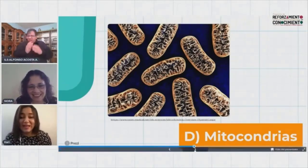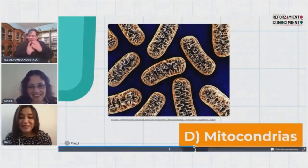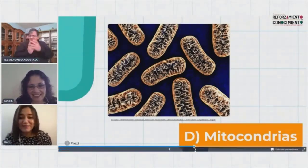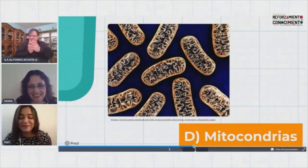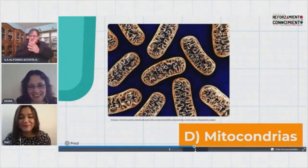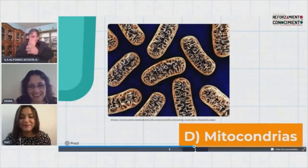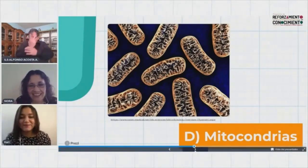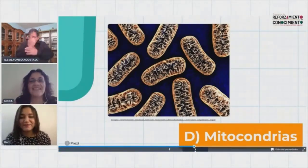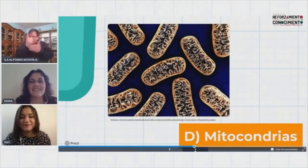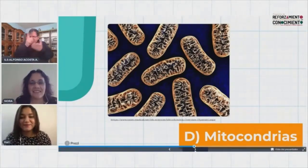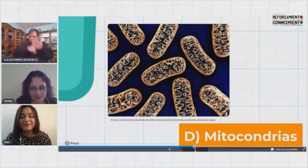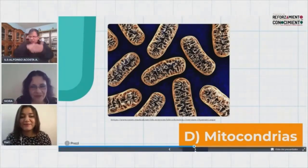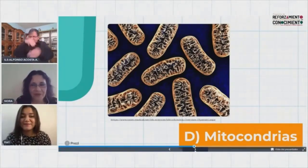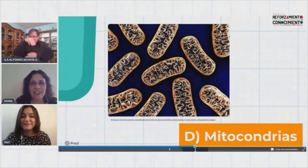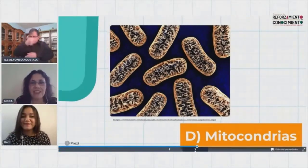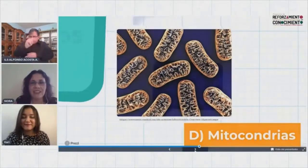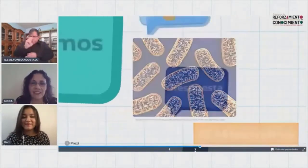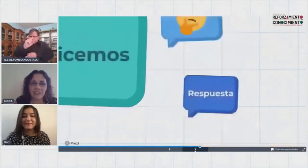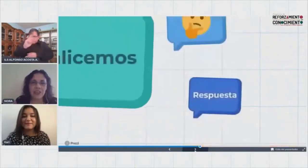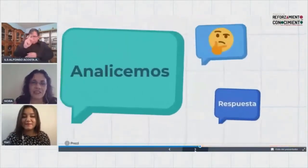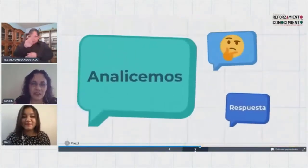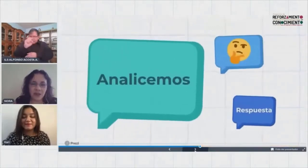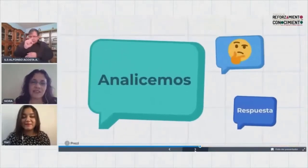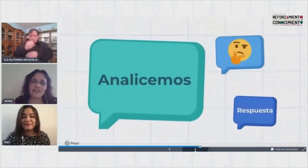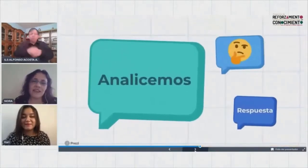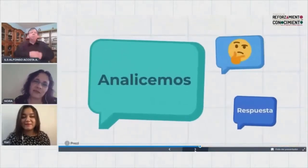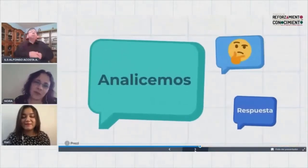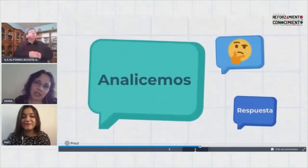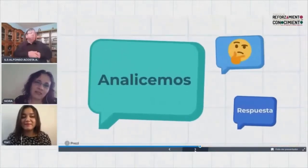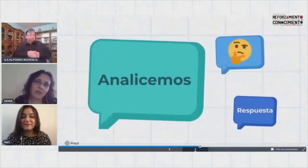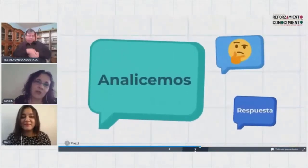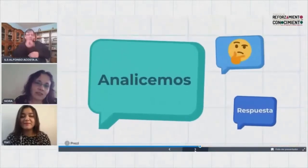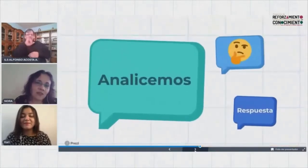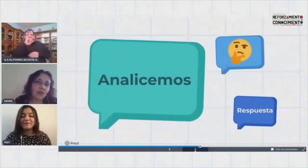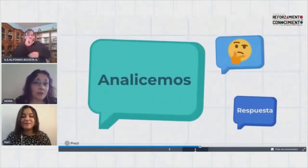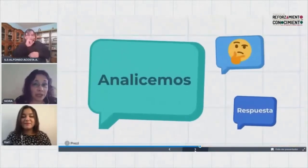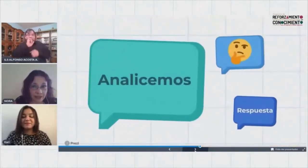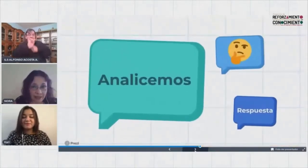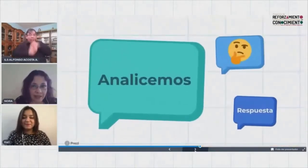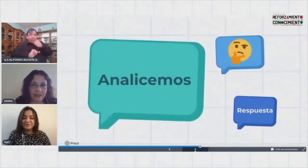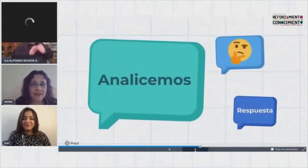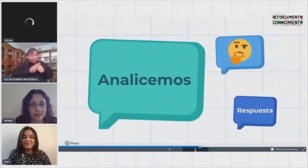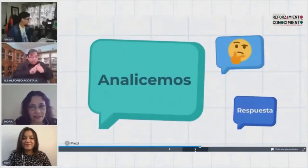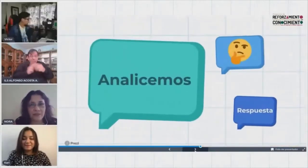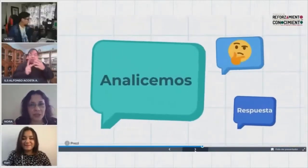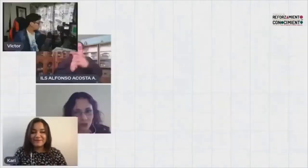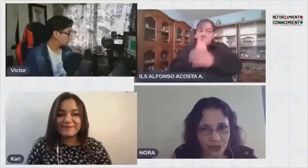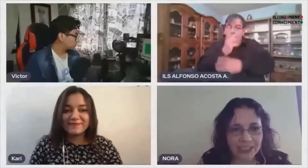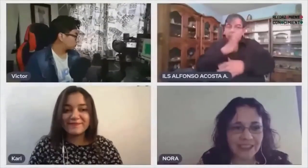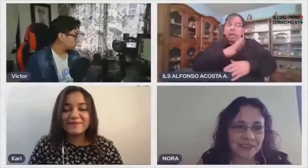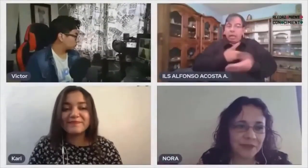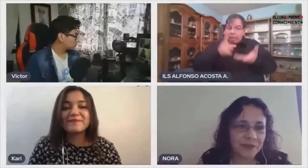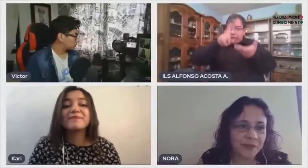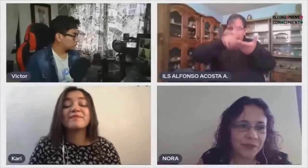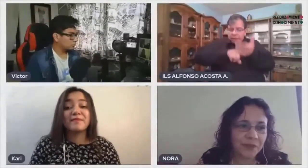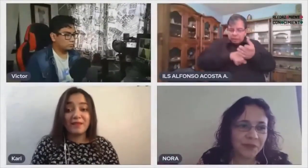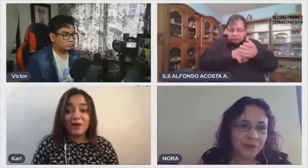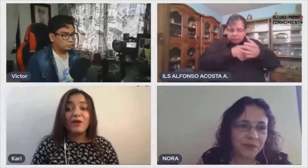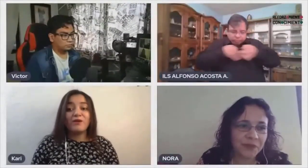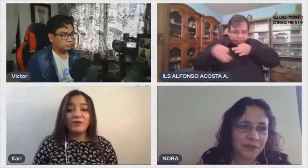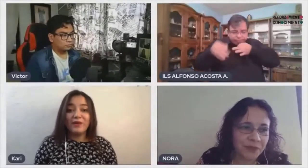mitocondrias? Sí. Tanto las células animales como las células vegetales tienen mitocondrias.